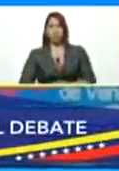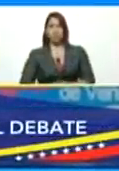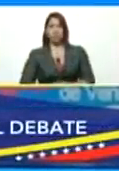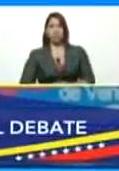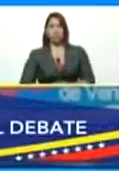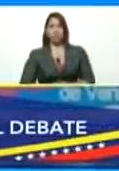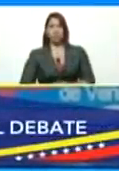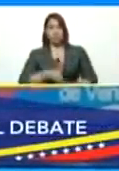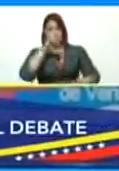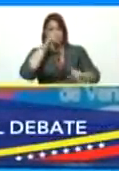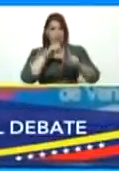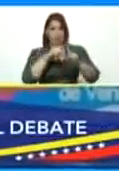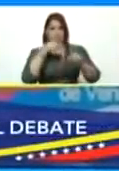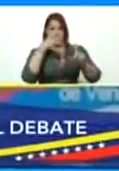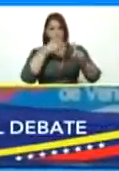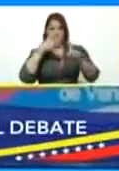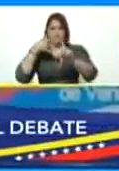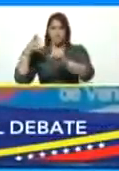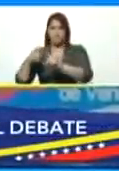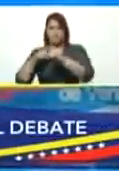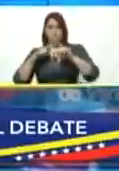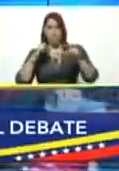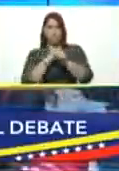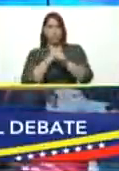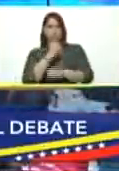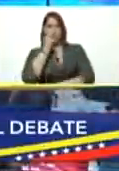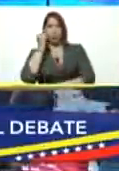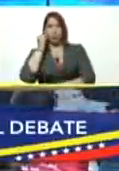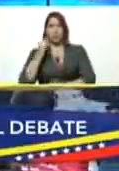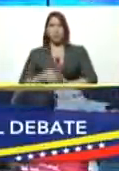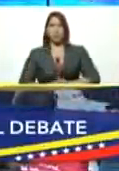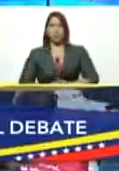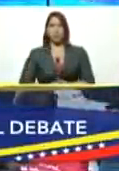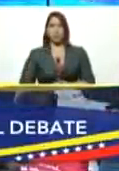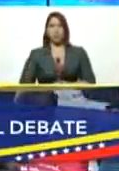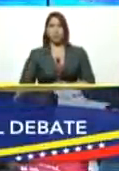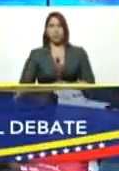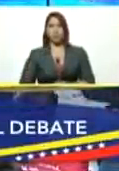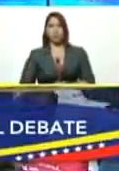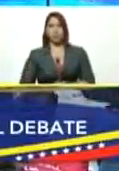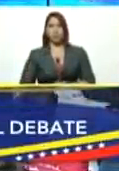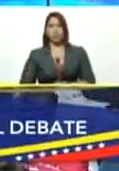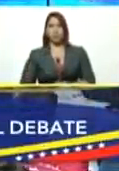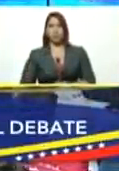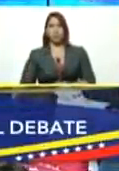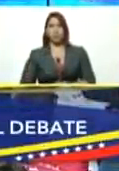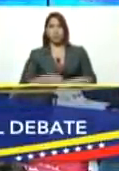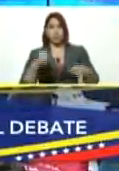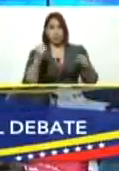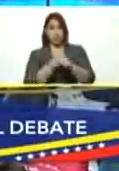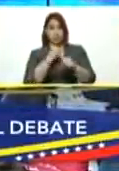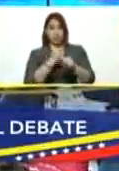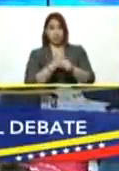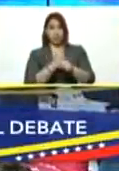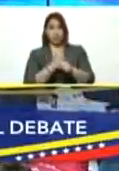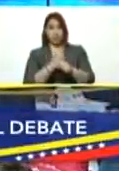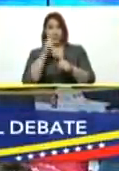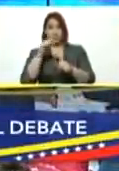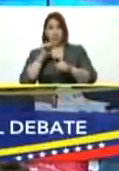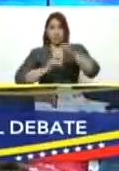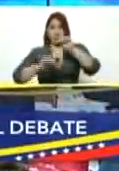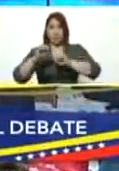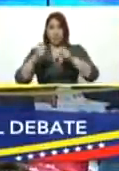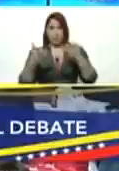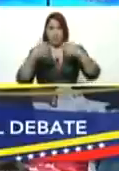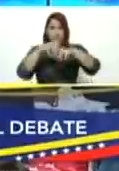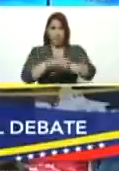el reto de la formación para la clase obrera la clase obrera y la defensa